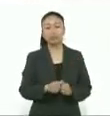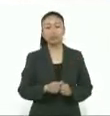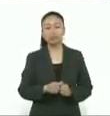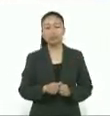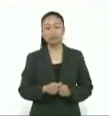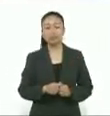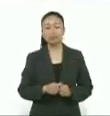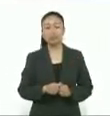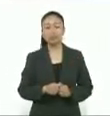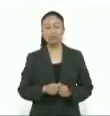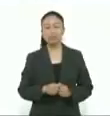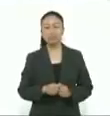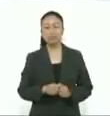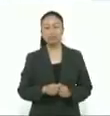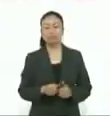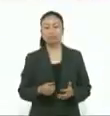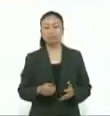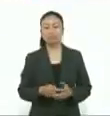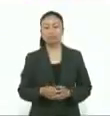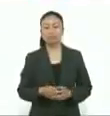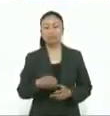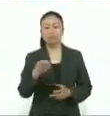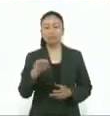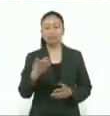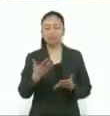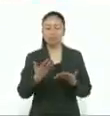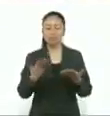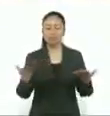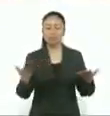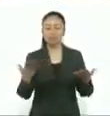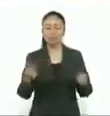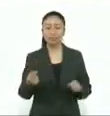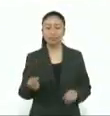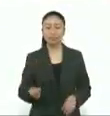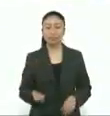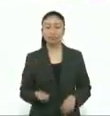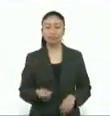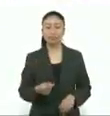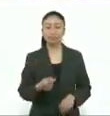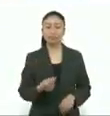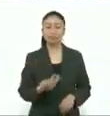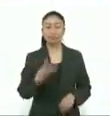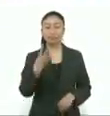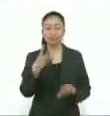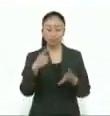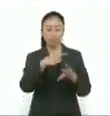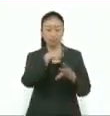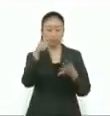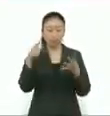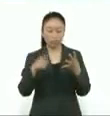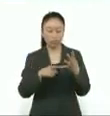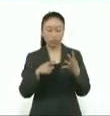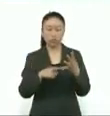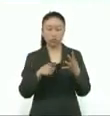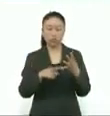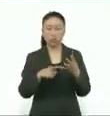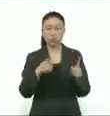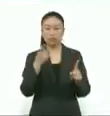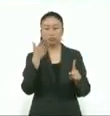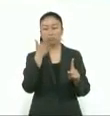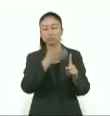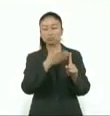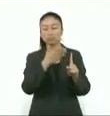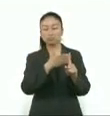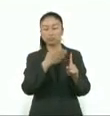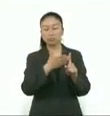convocan, proponemos a este foro la inclusión de un cuarto principio y a la vez objetivo